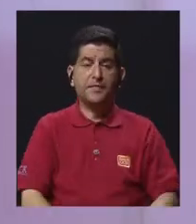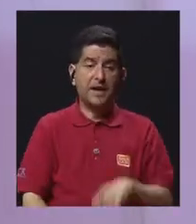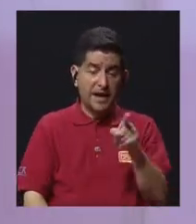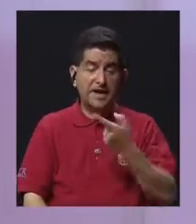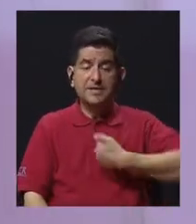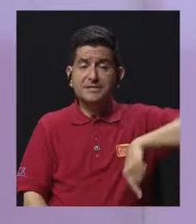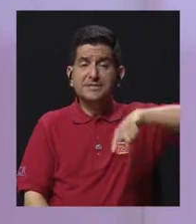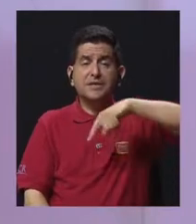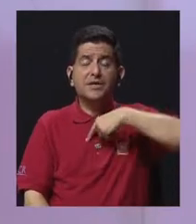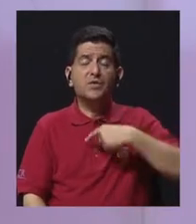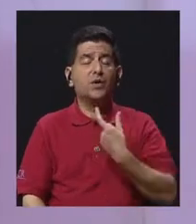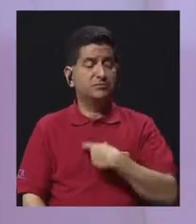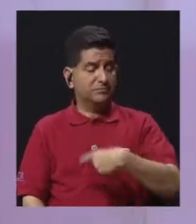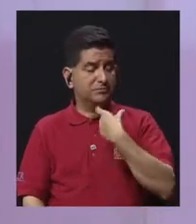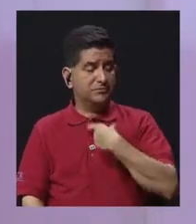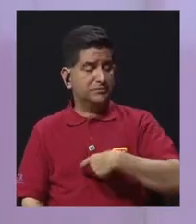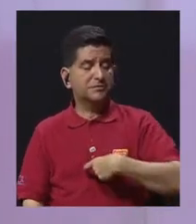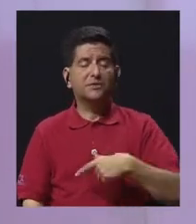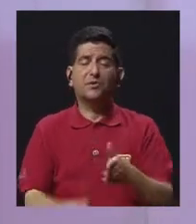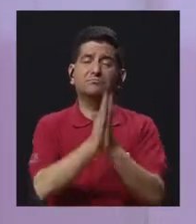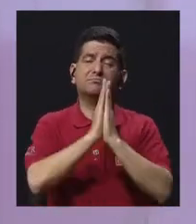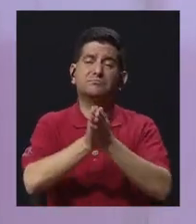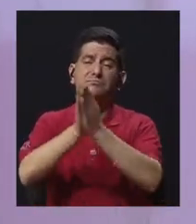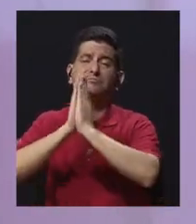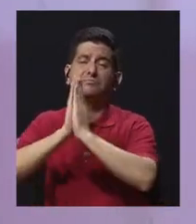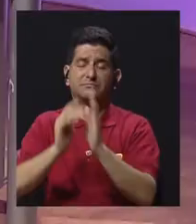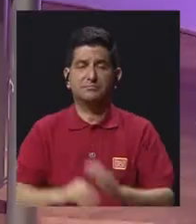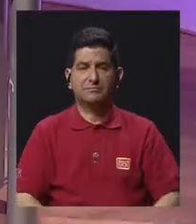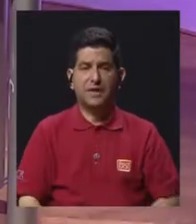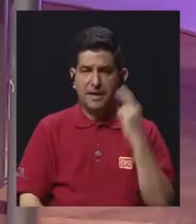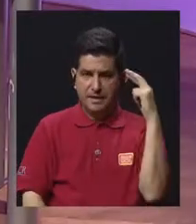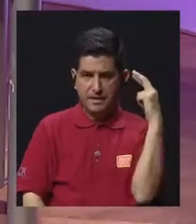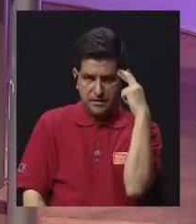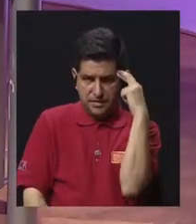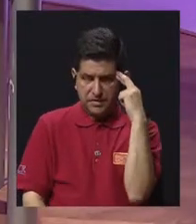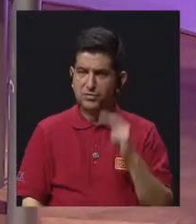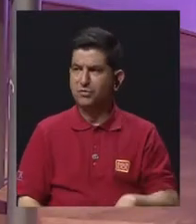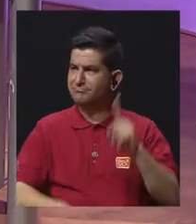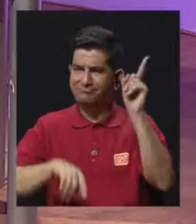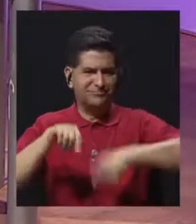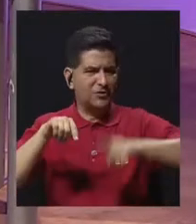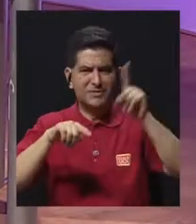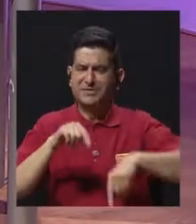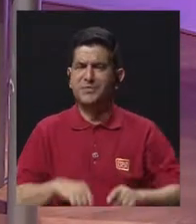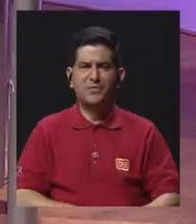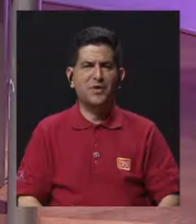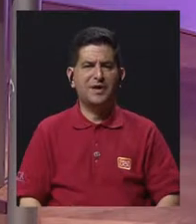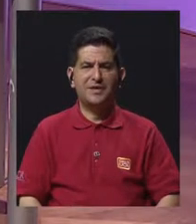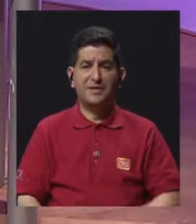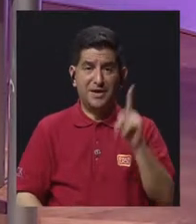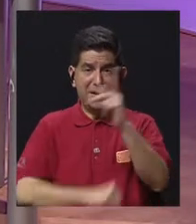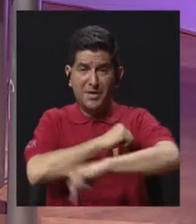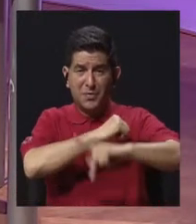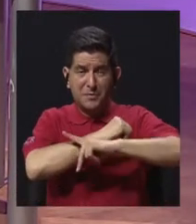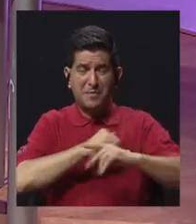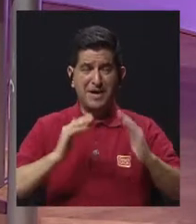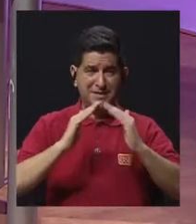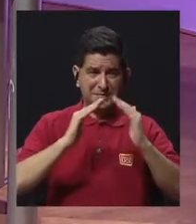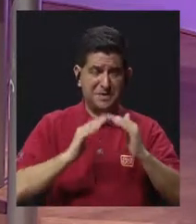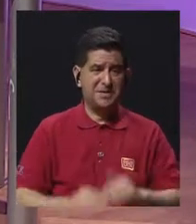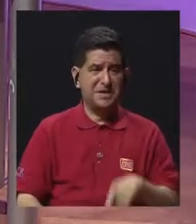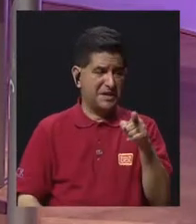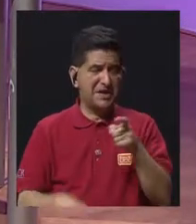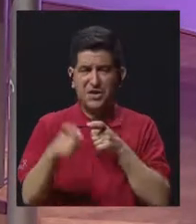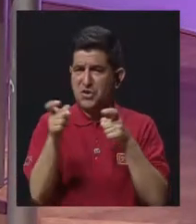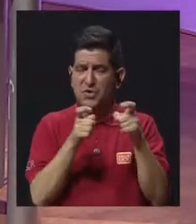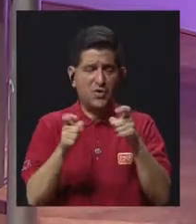el orden constitucional. Eso era nuestro deseo y nuestra petición, porque no se puede vivir